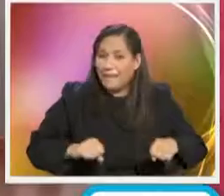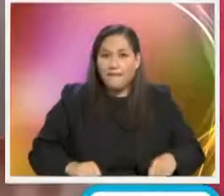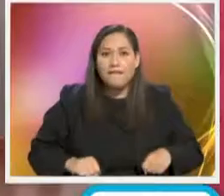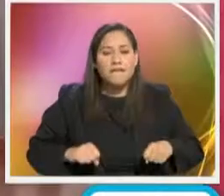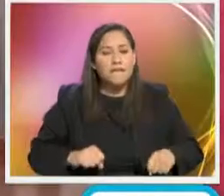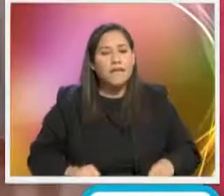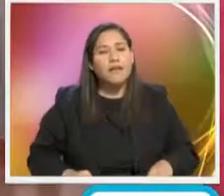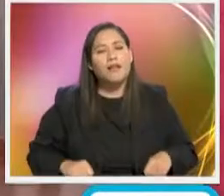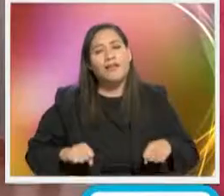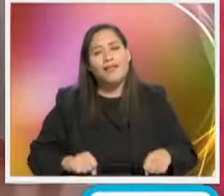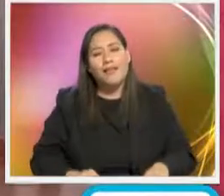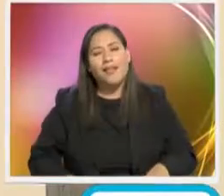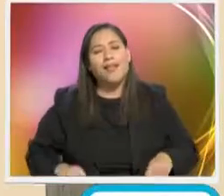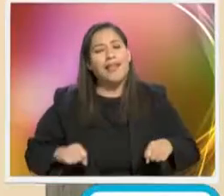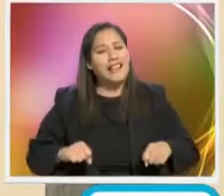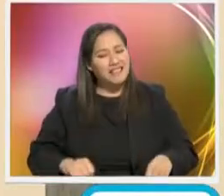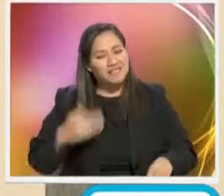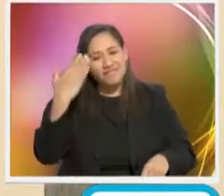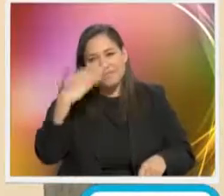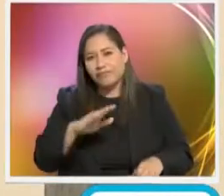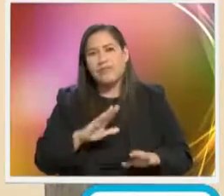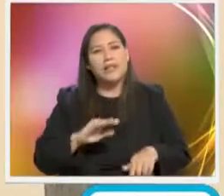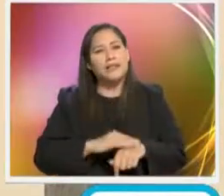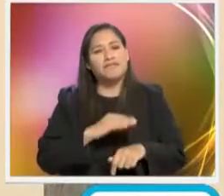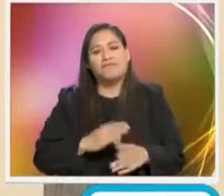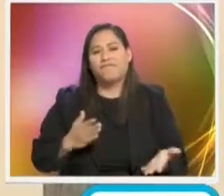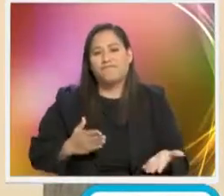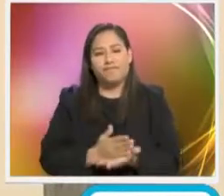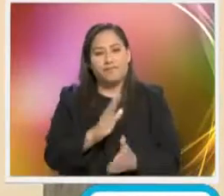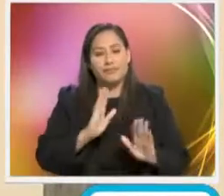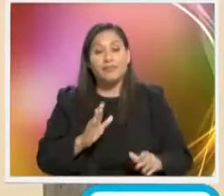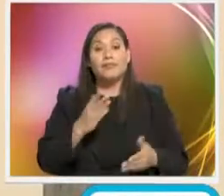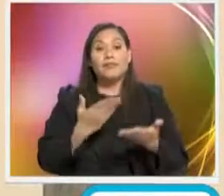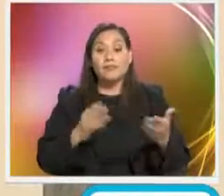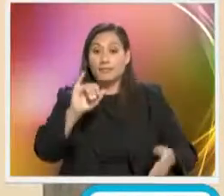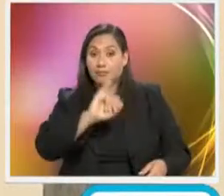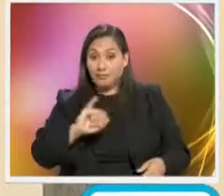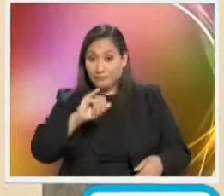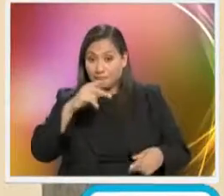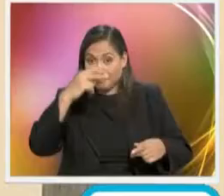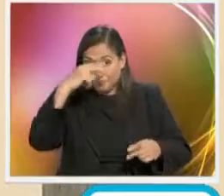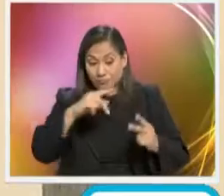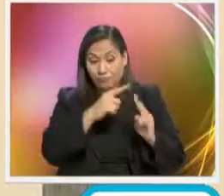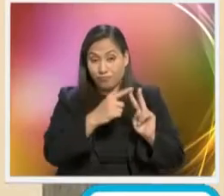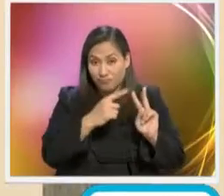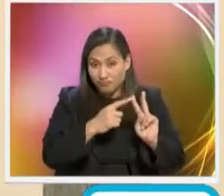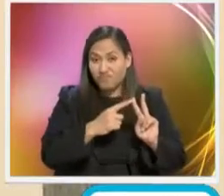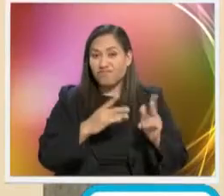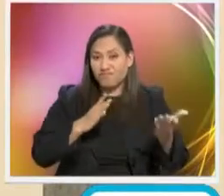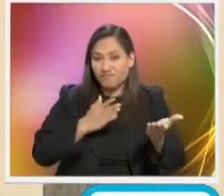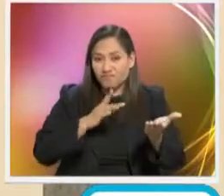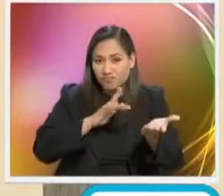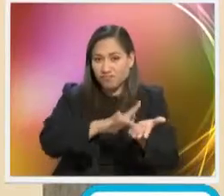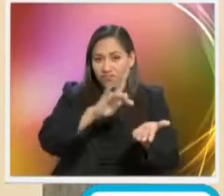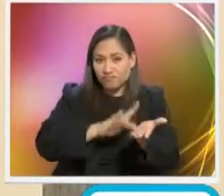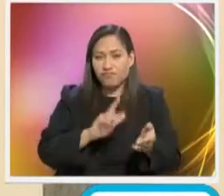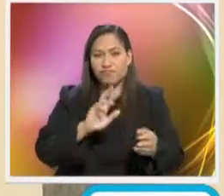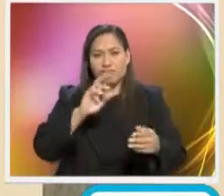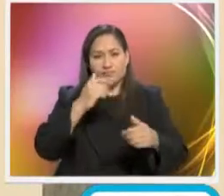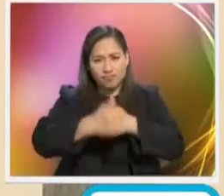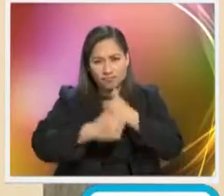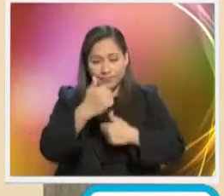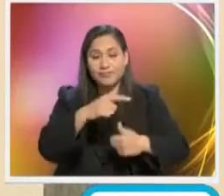a bajar un poco a la intensidad, sabía que estaba calificada. Ahora el jueves estos mexicanos van a participar, se habla mucho, sobre todo